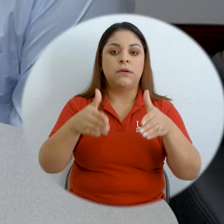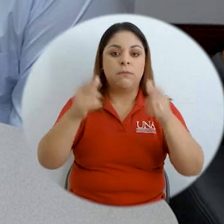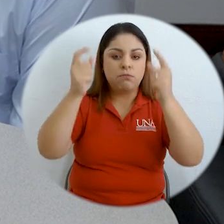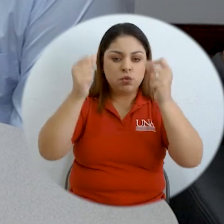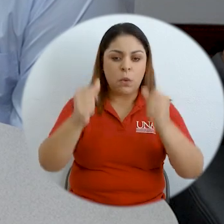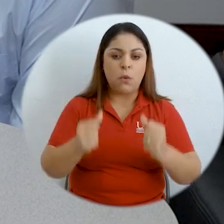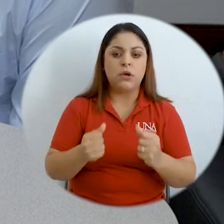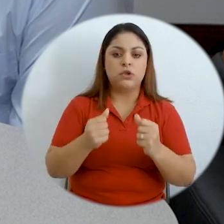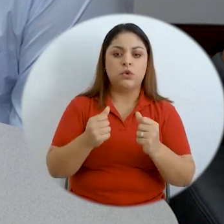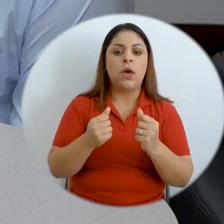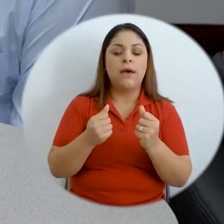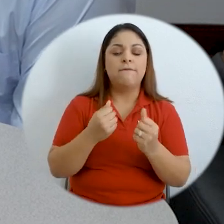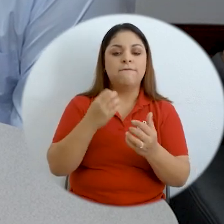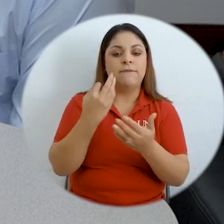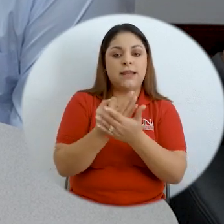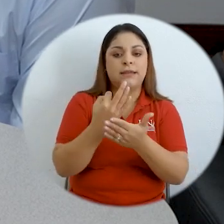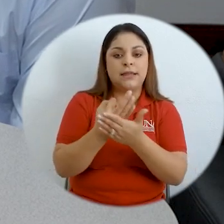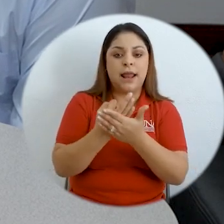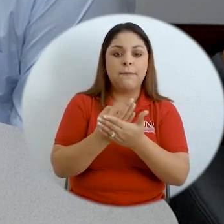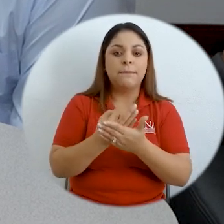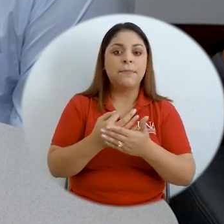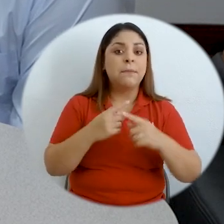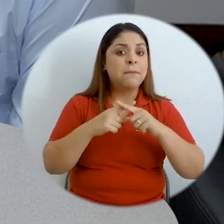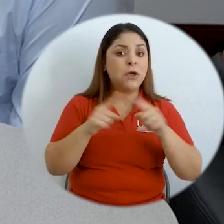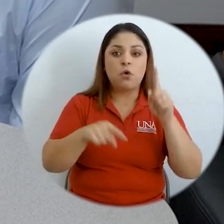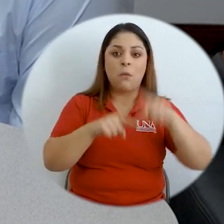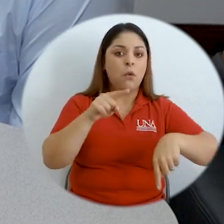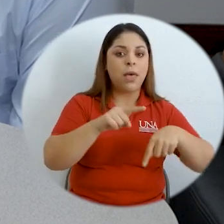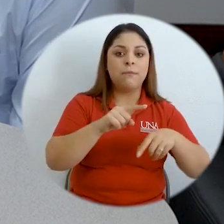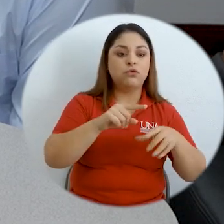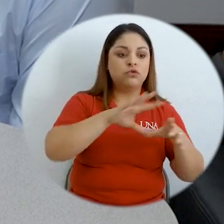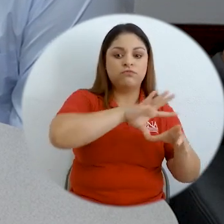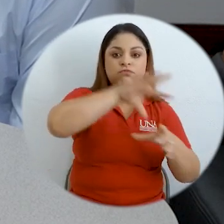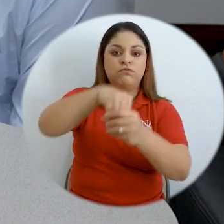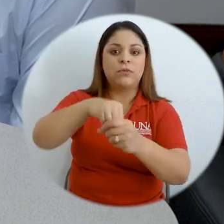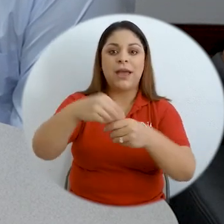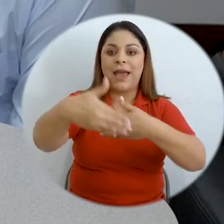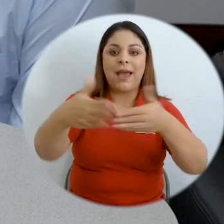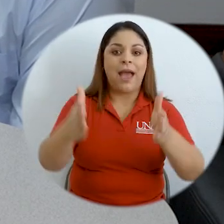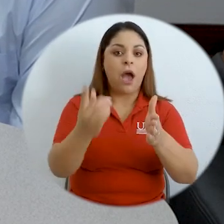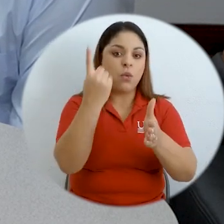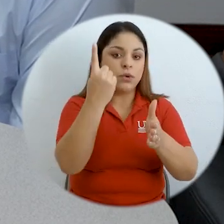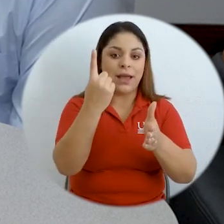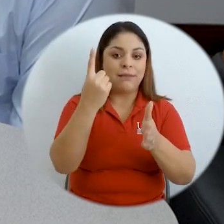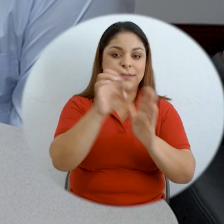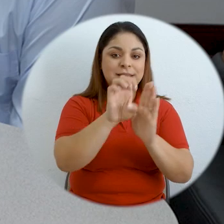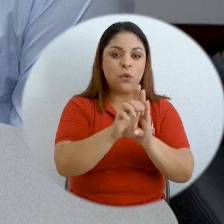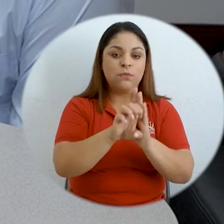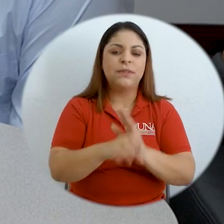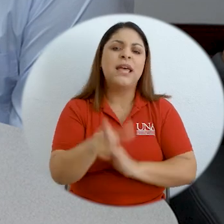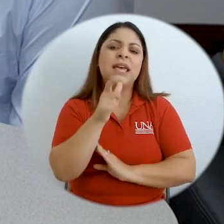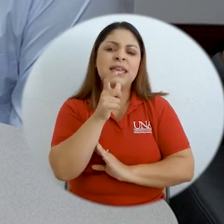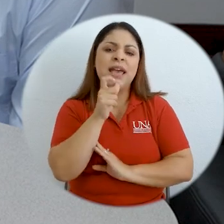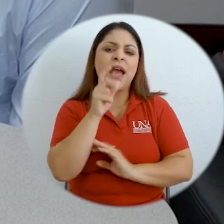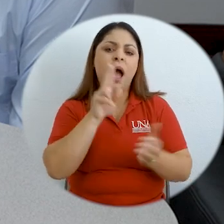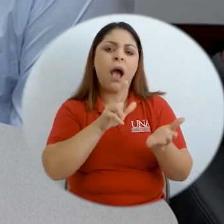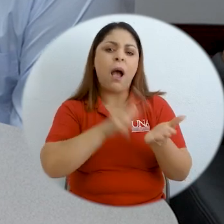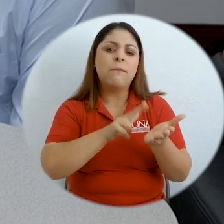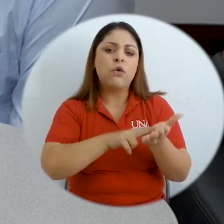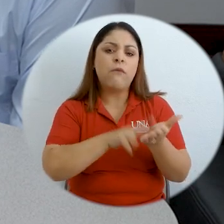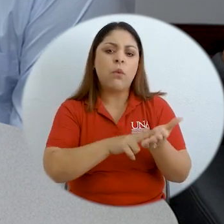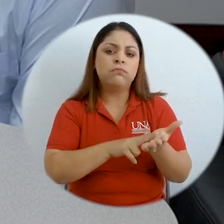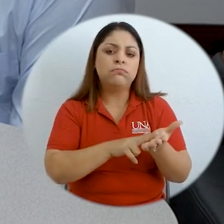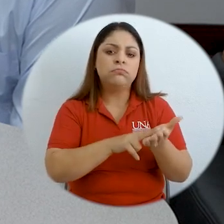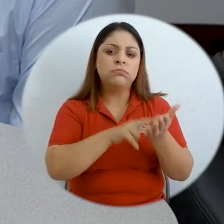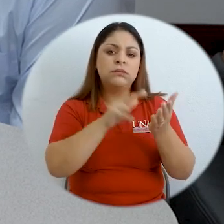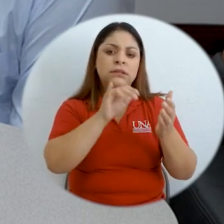entiende el proyecto, pero no podemos entrar en una lógica administrativa financiera de Caja Única del Estado. ¿Y quiénes aprobaron esas reformas? Los